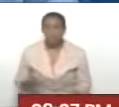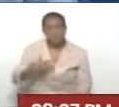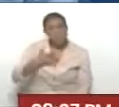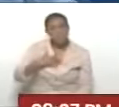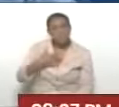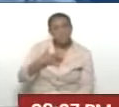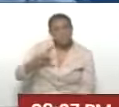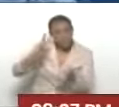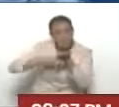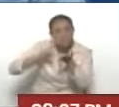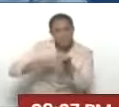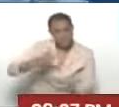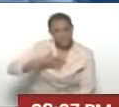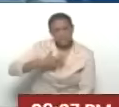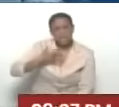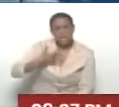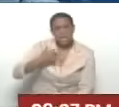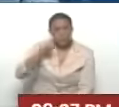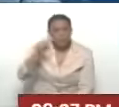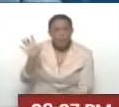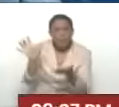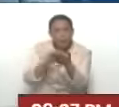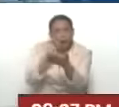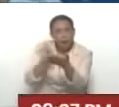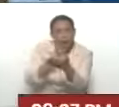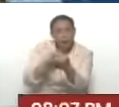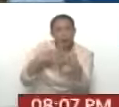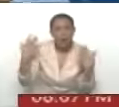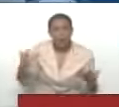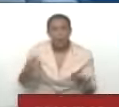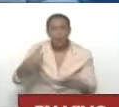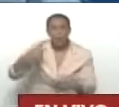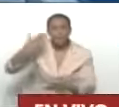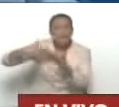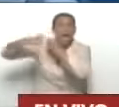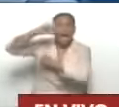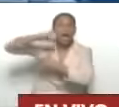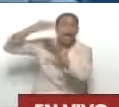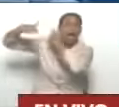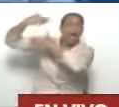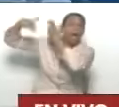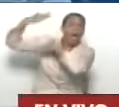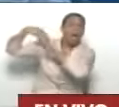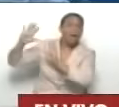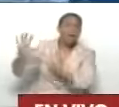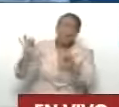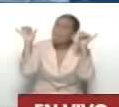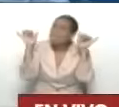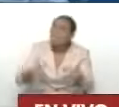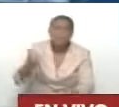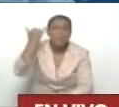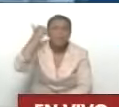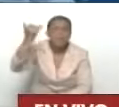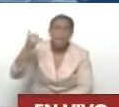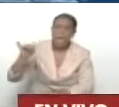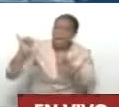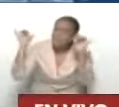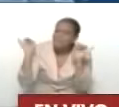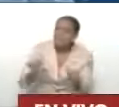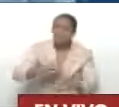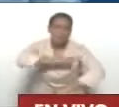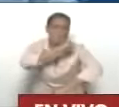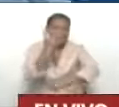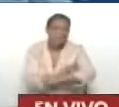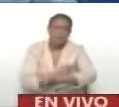siento, de verdad te lo digo, cuando yo veo eso y hago la retrospectiva, yo me siento con las mismas ideas, la misma